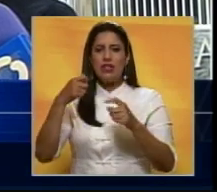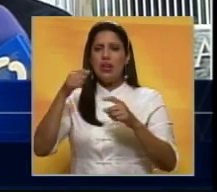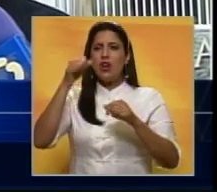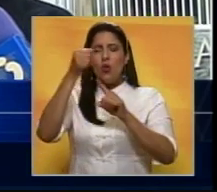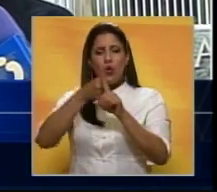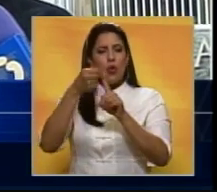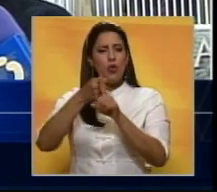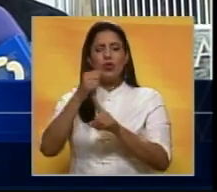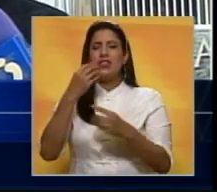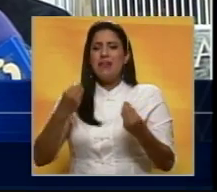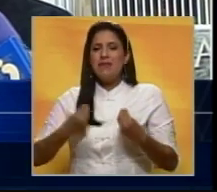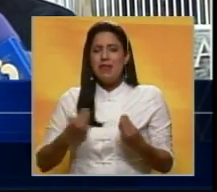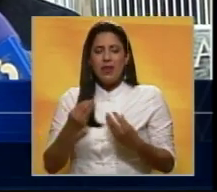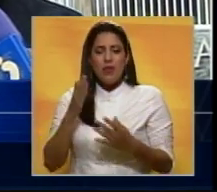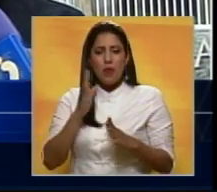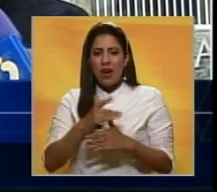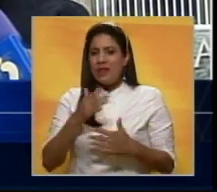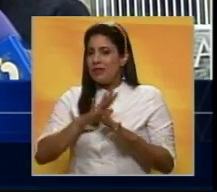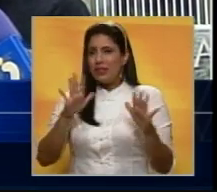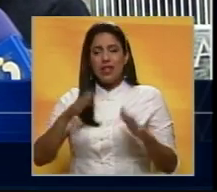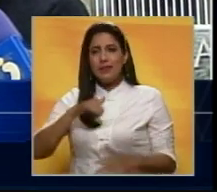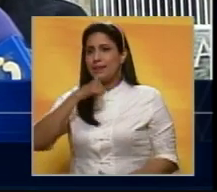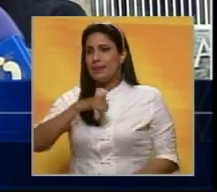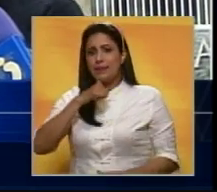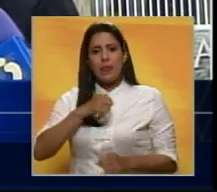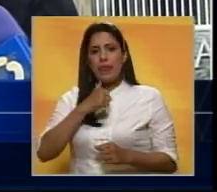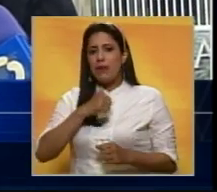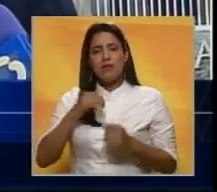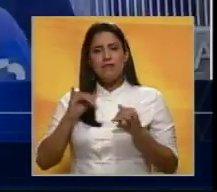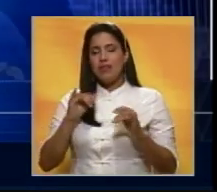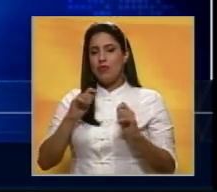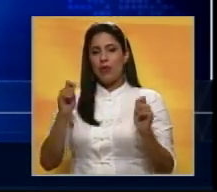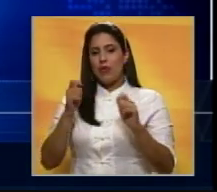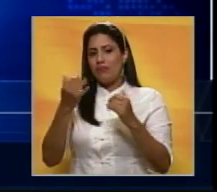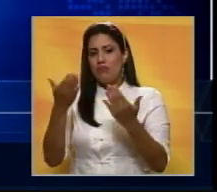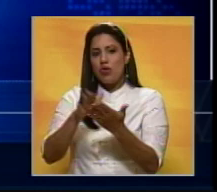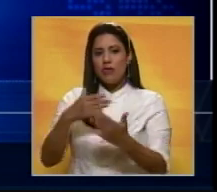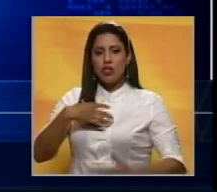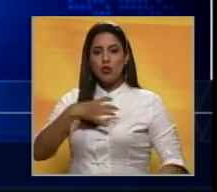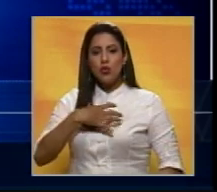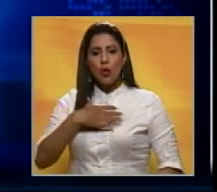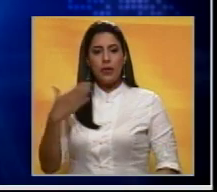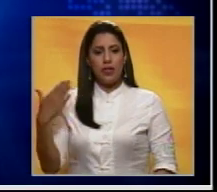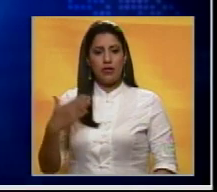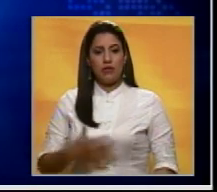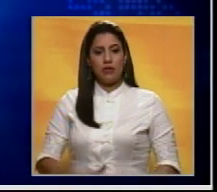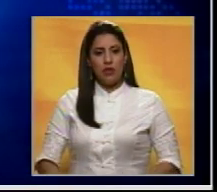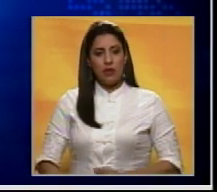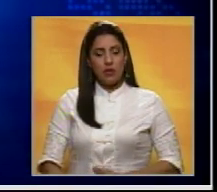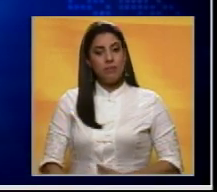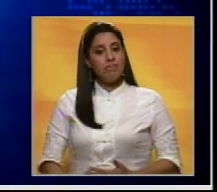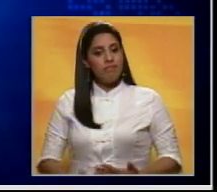seguir luchando, de vivir. O sea, ya nosotros no va a ser lo mismo sin mi sobrino.